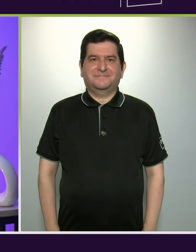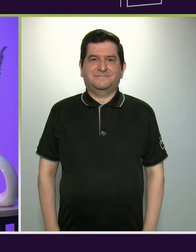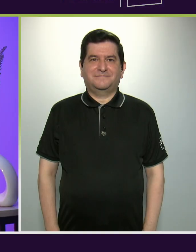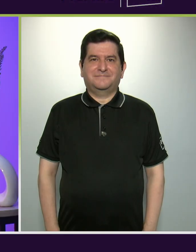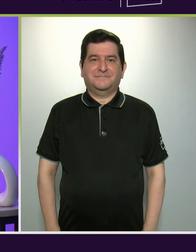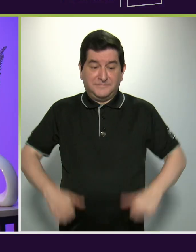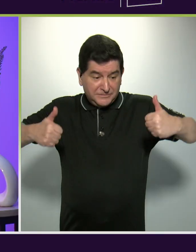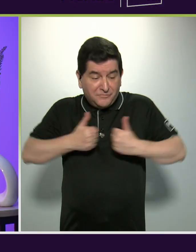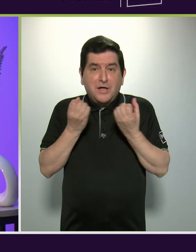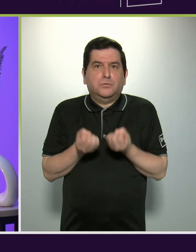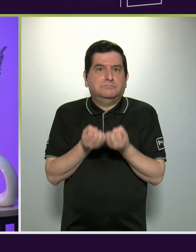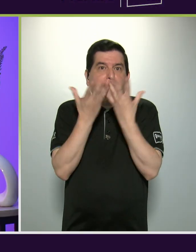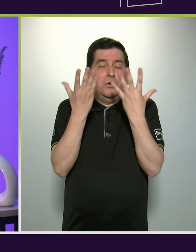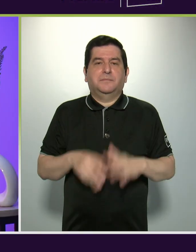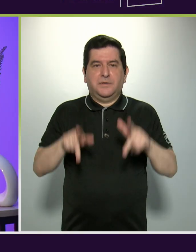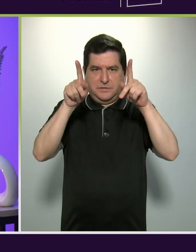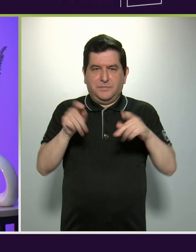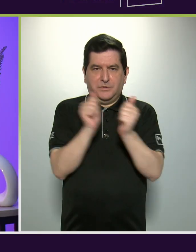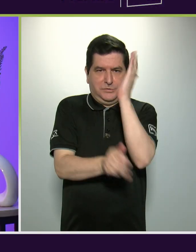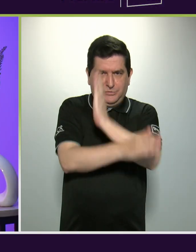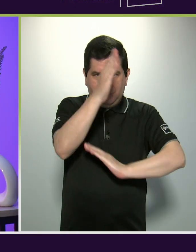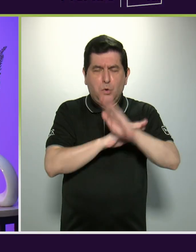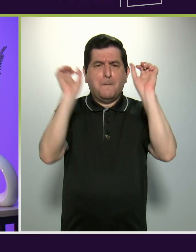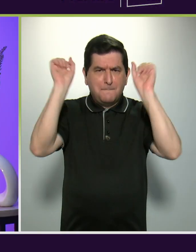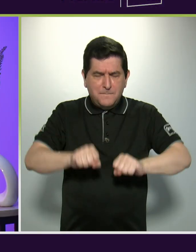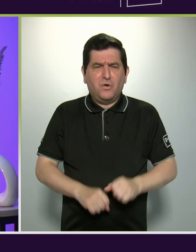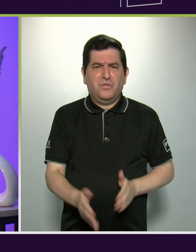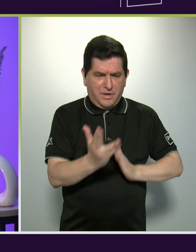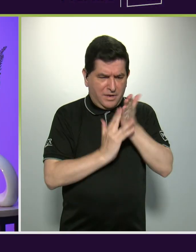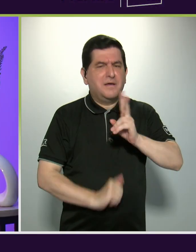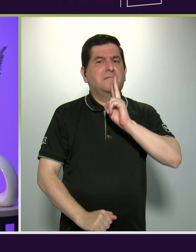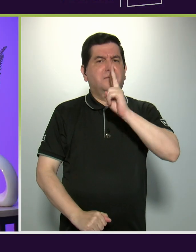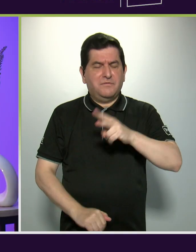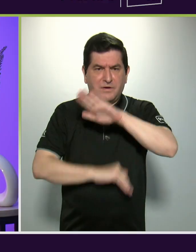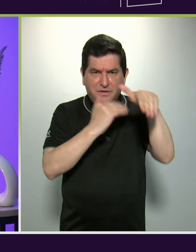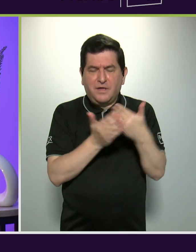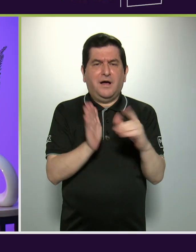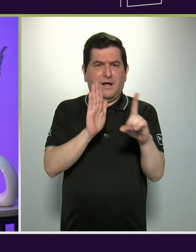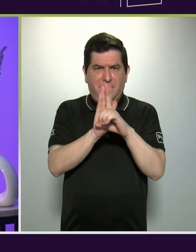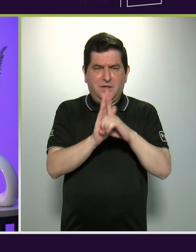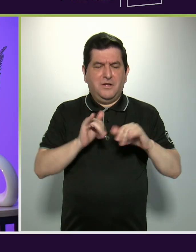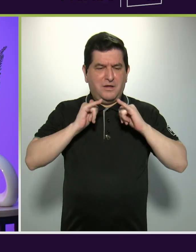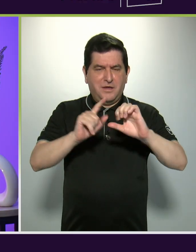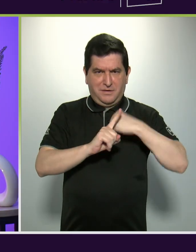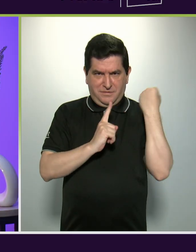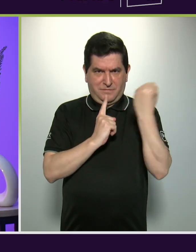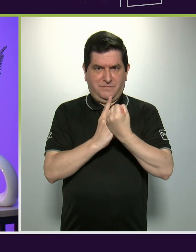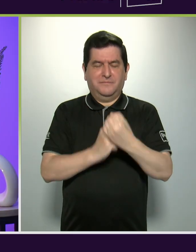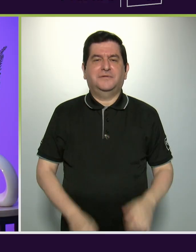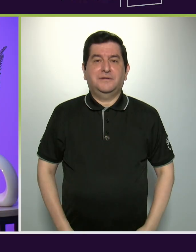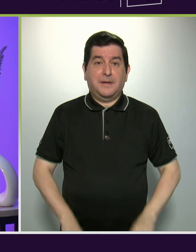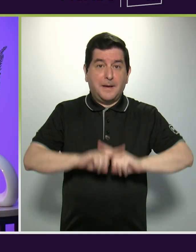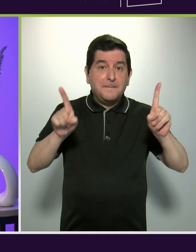Los retos son muchos para que las personas con discapacidad puedan tener acceso real a todos los derechos en igualdad de condiciones,